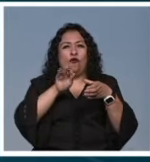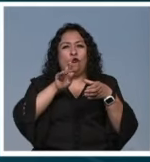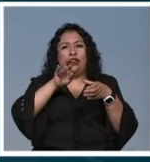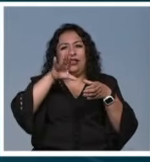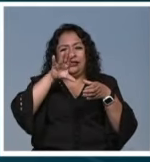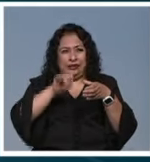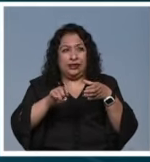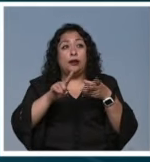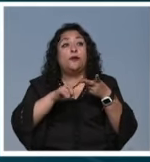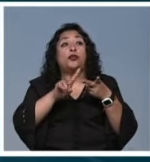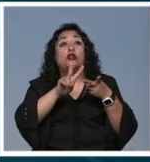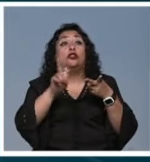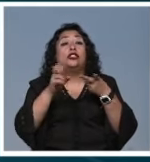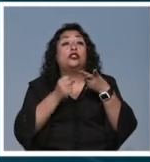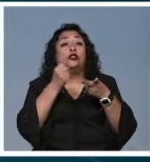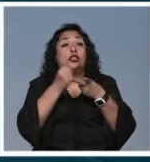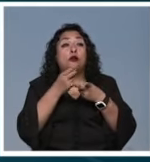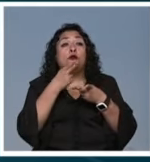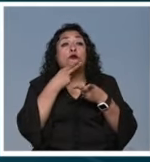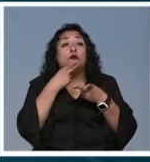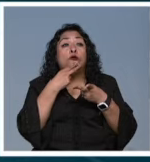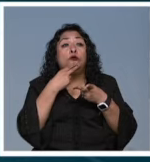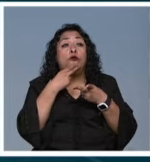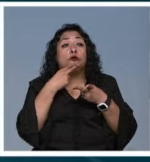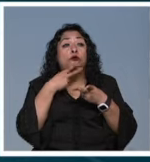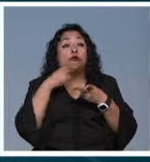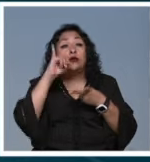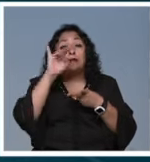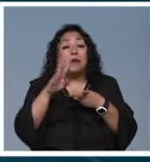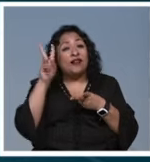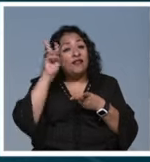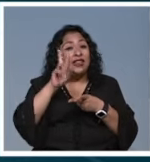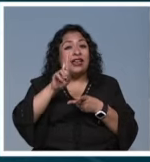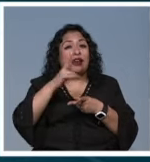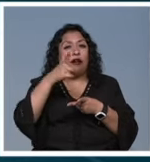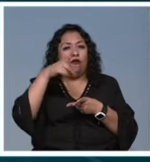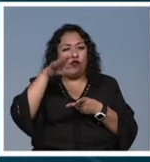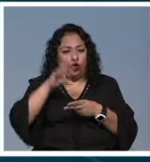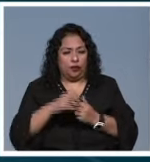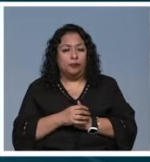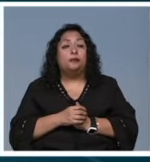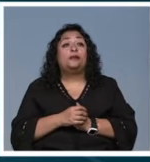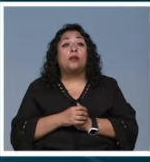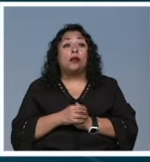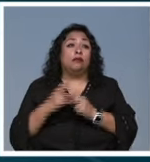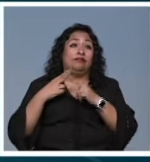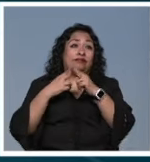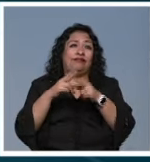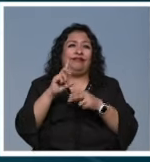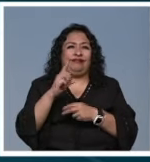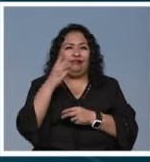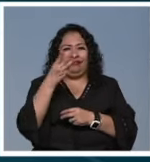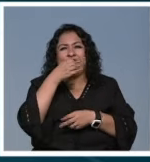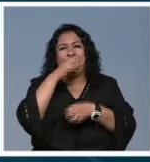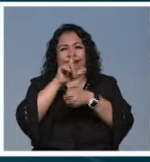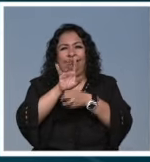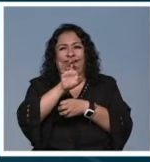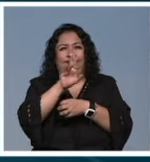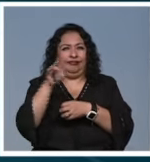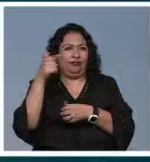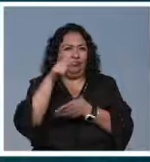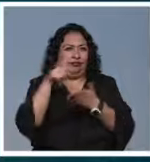y los 200 años del uso de la imagen de la Virgen del Refugio. El 23º Festival Barroco